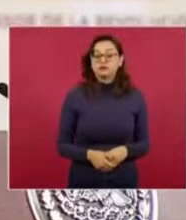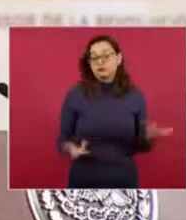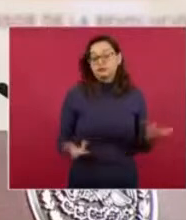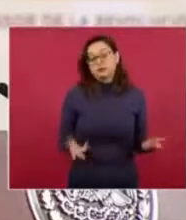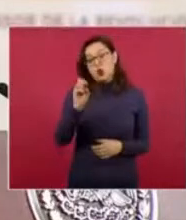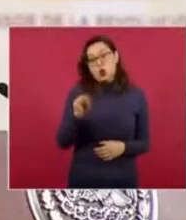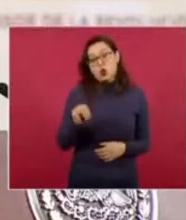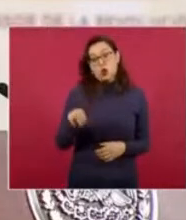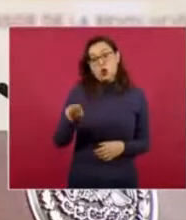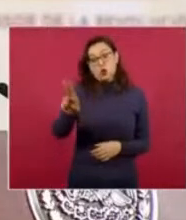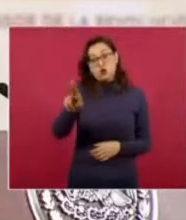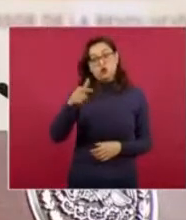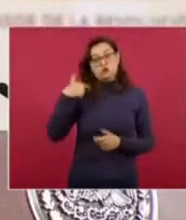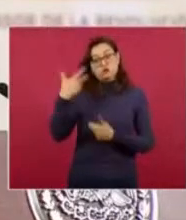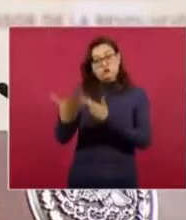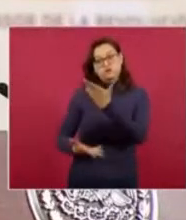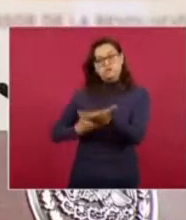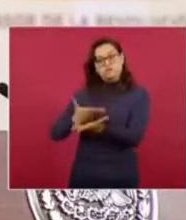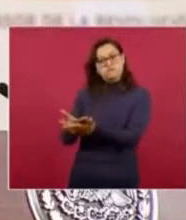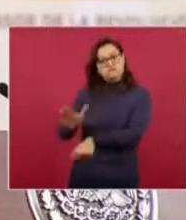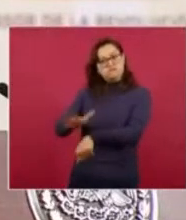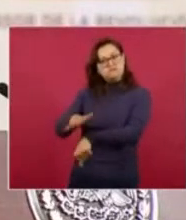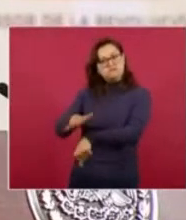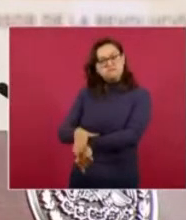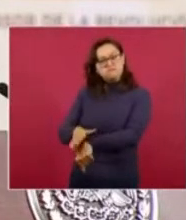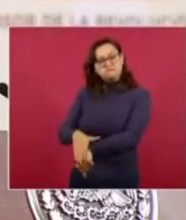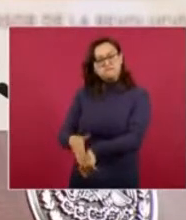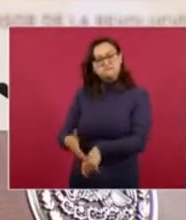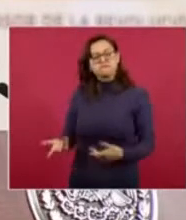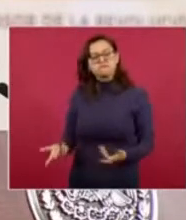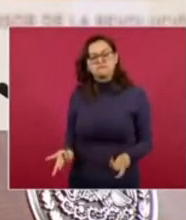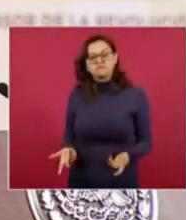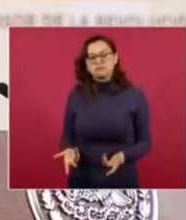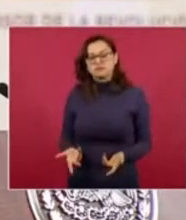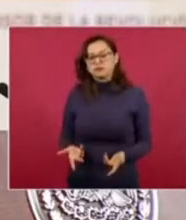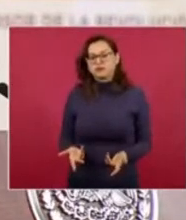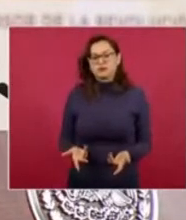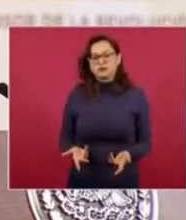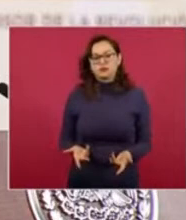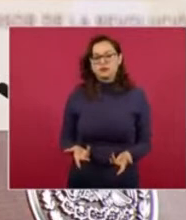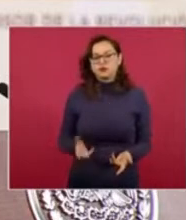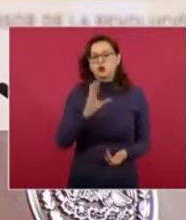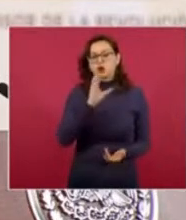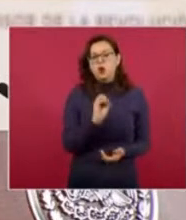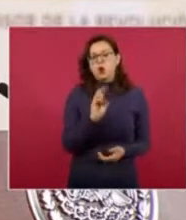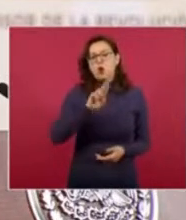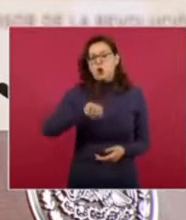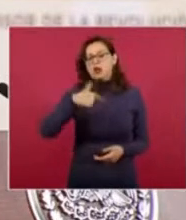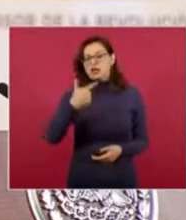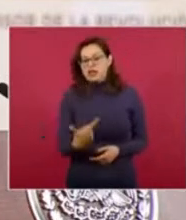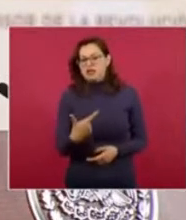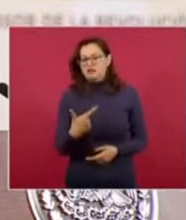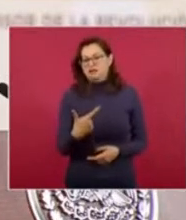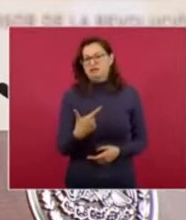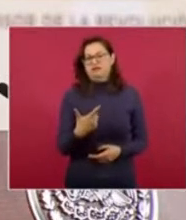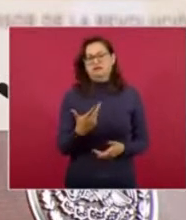sobre el manejo de las llamadas organizaciones no gubernamentales